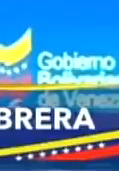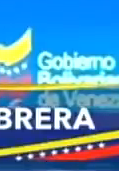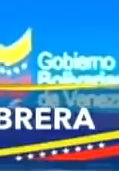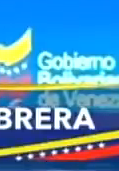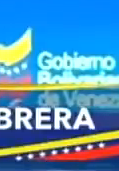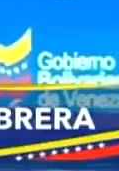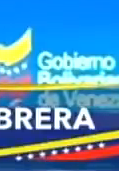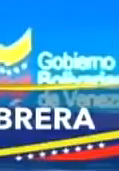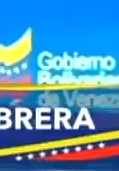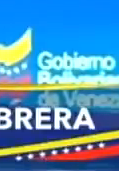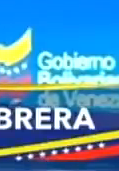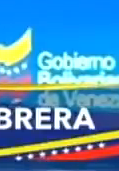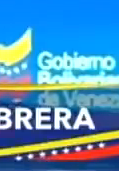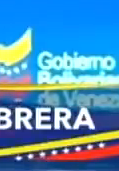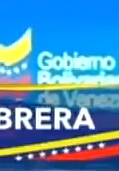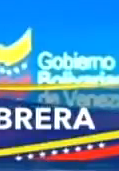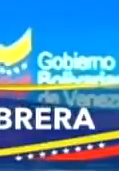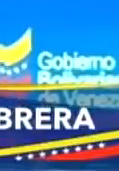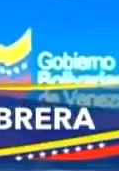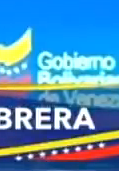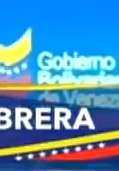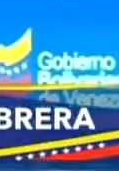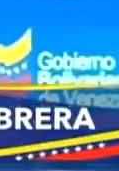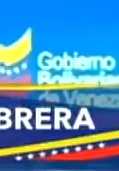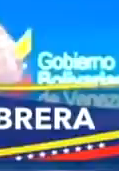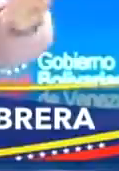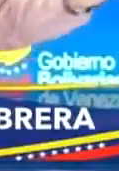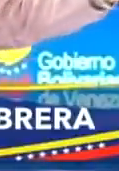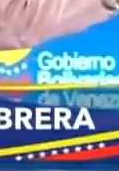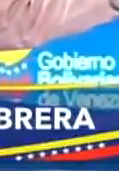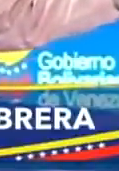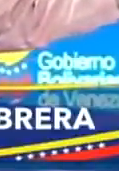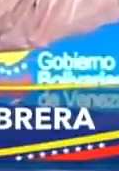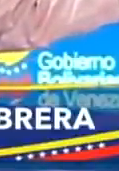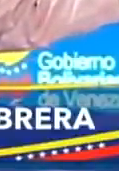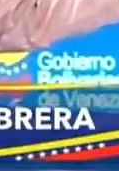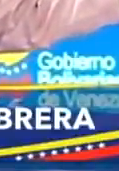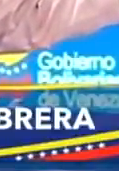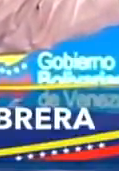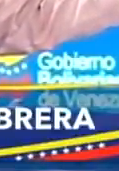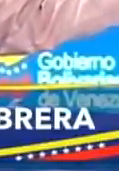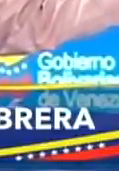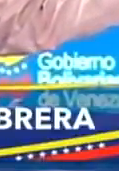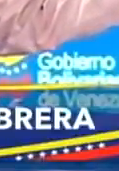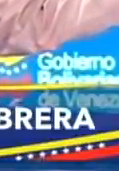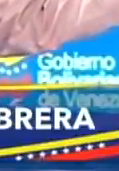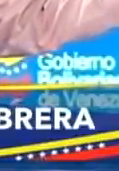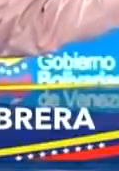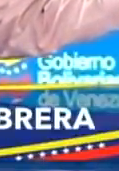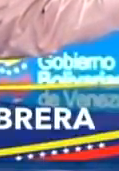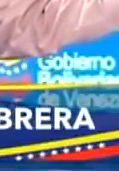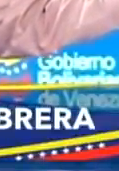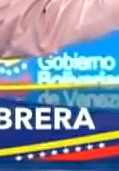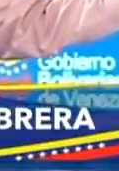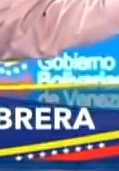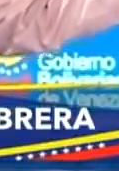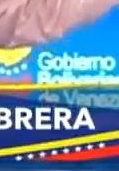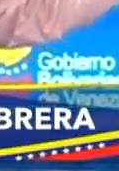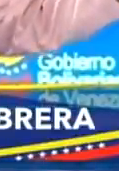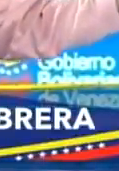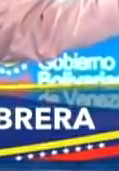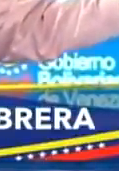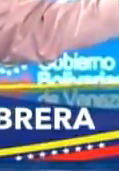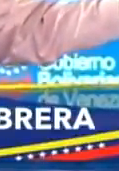de asia de donde vengan las puertas de venezuela están abiertas para invertir para